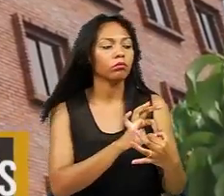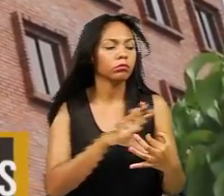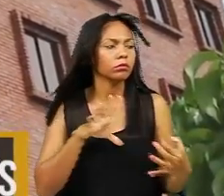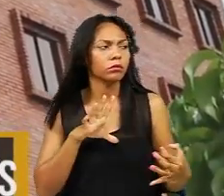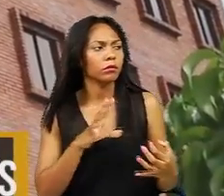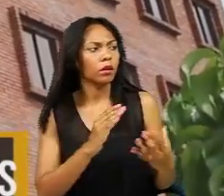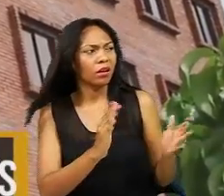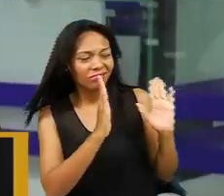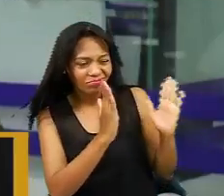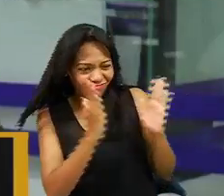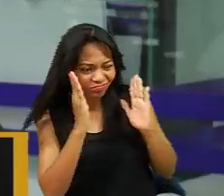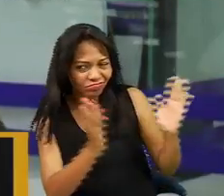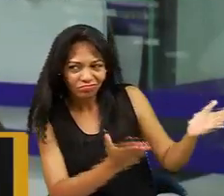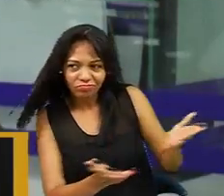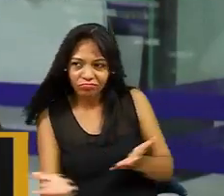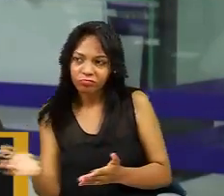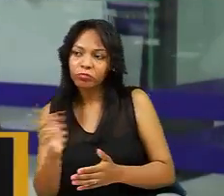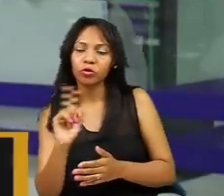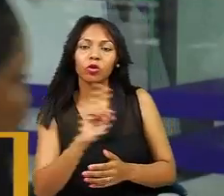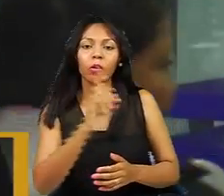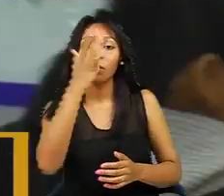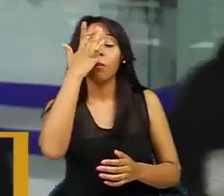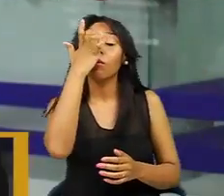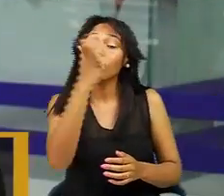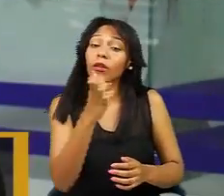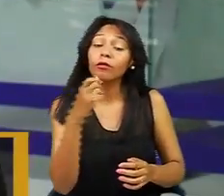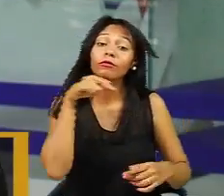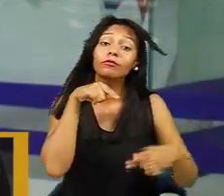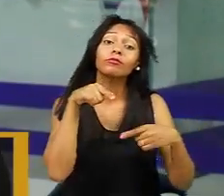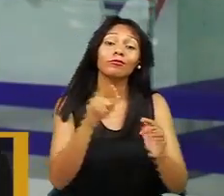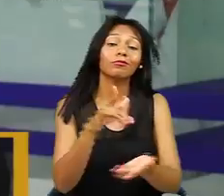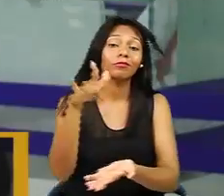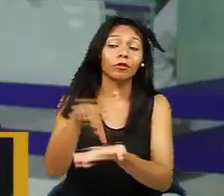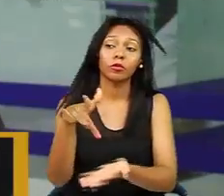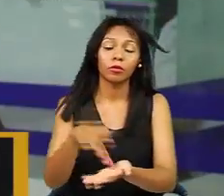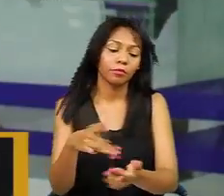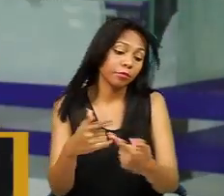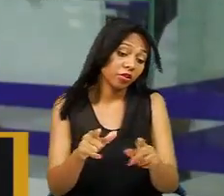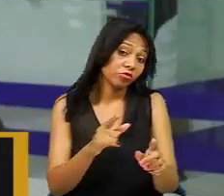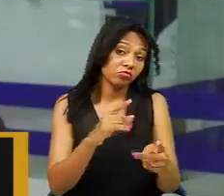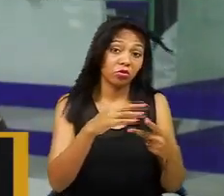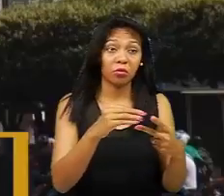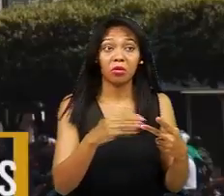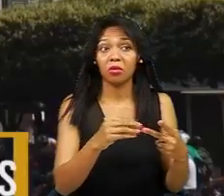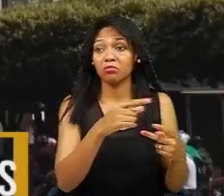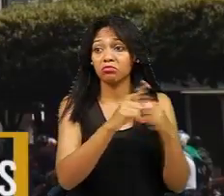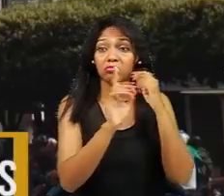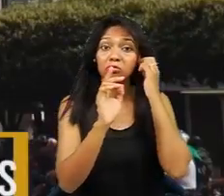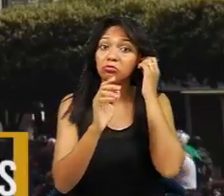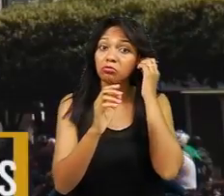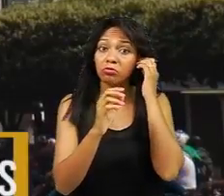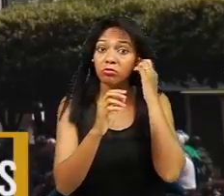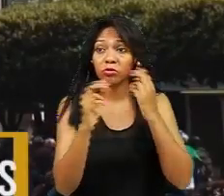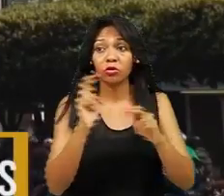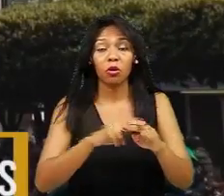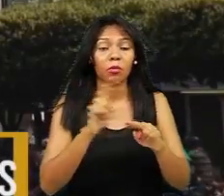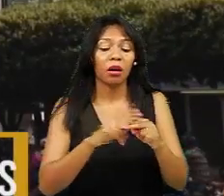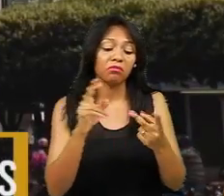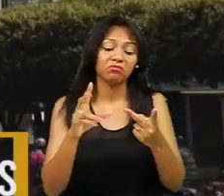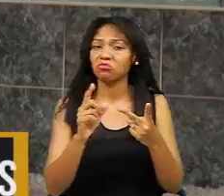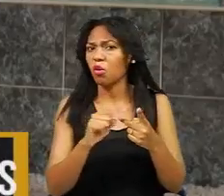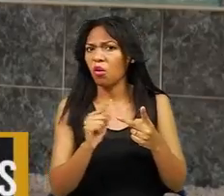pero el resto de la red de Coomeva está funcionando. Su primer nivel de atención sigue funcionando normalmente y la unidad clínica Magdalena.